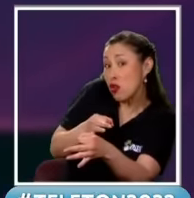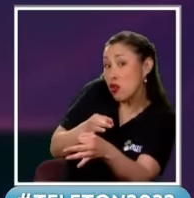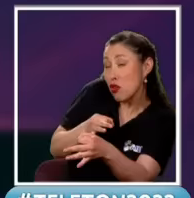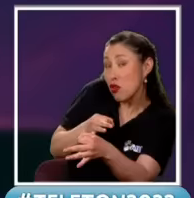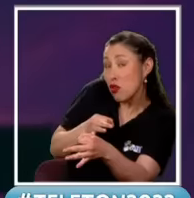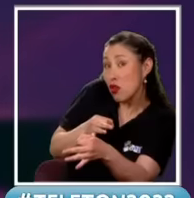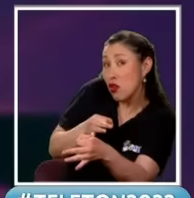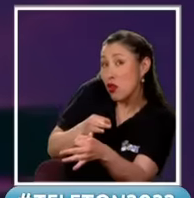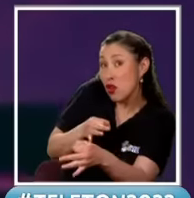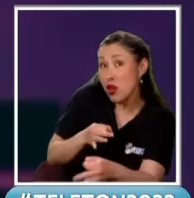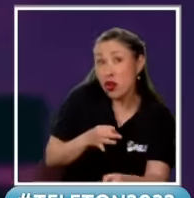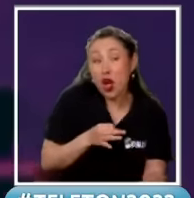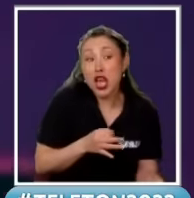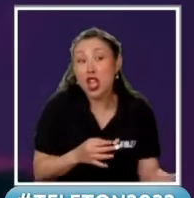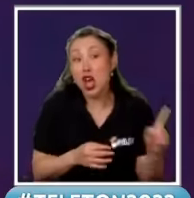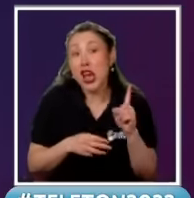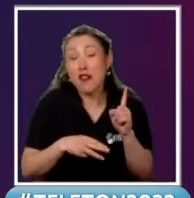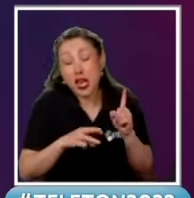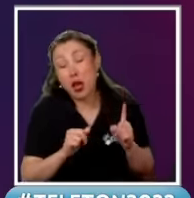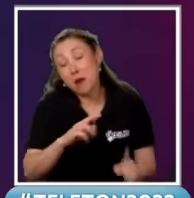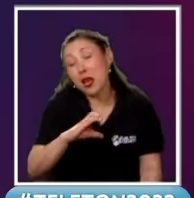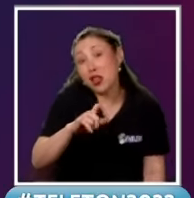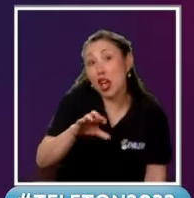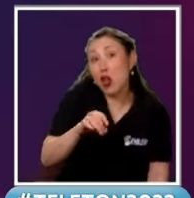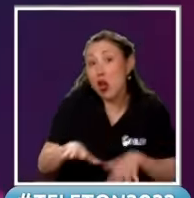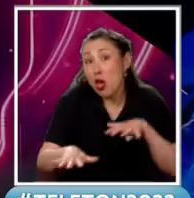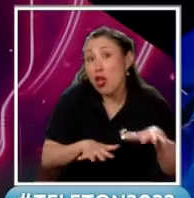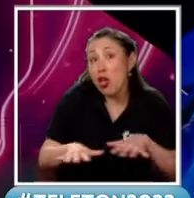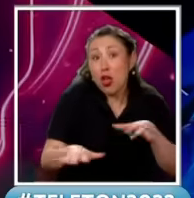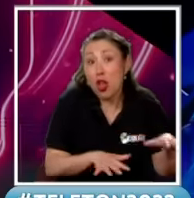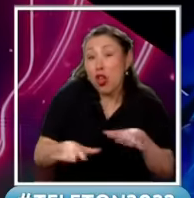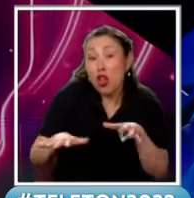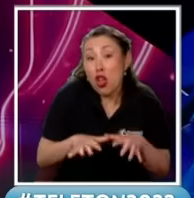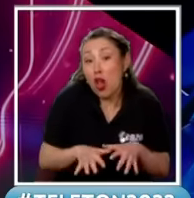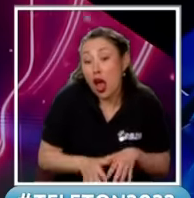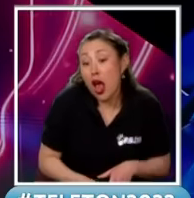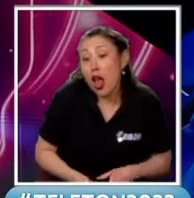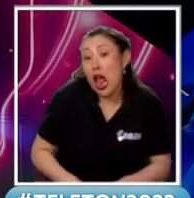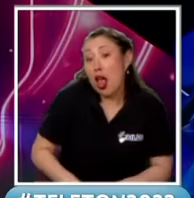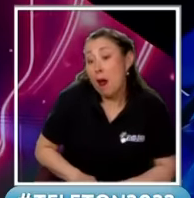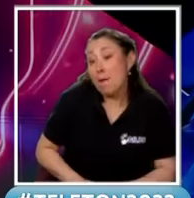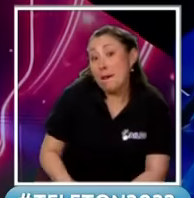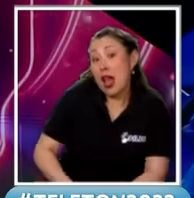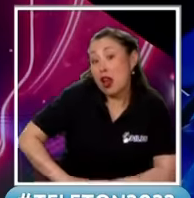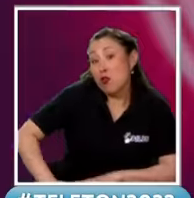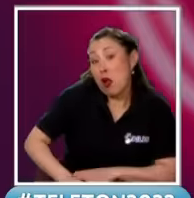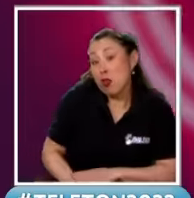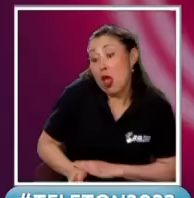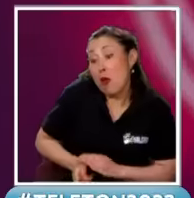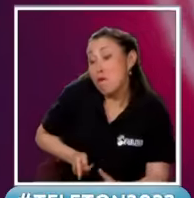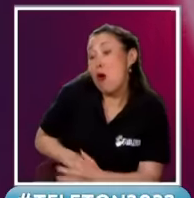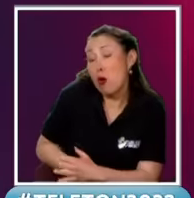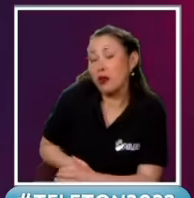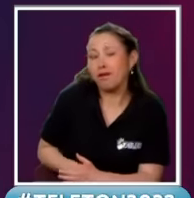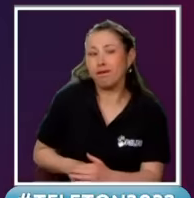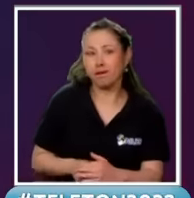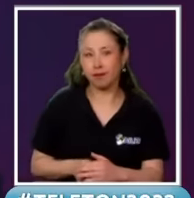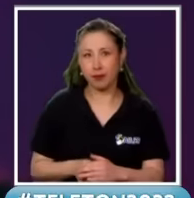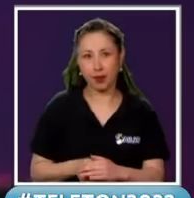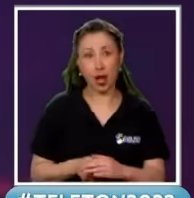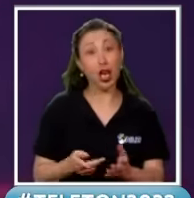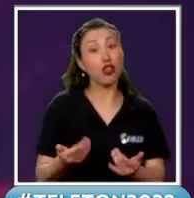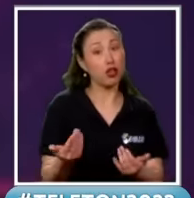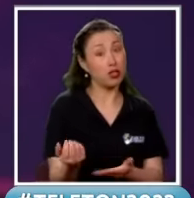Ya la viene Marcelo. Y te lo pongo en el suelo. En esta parte creo que me